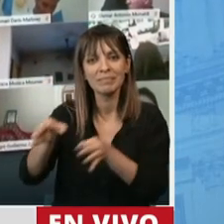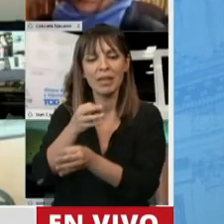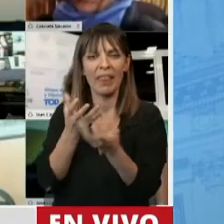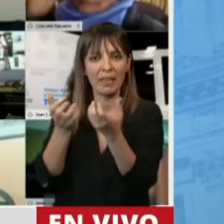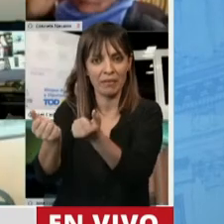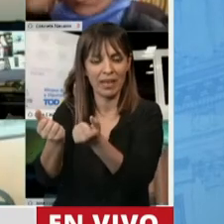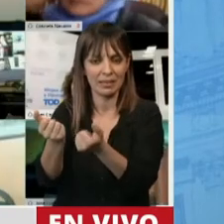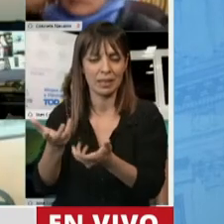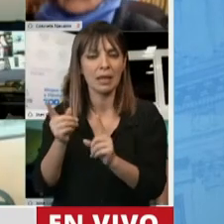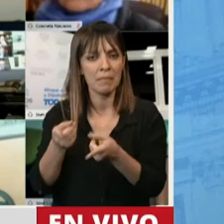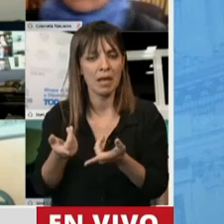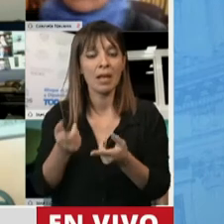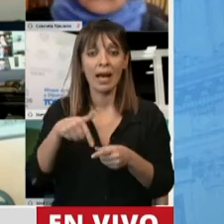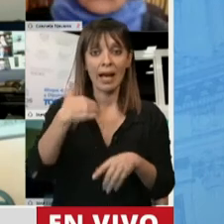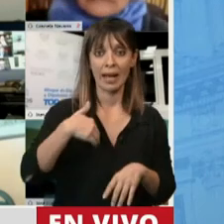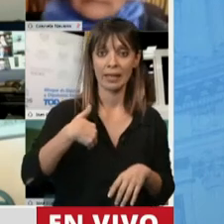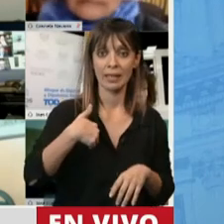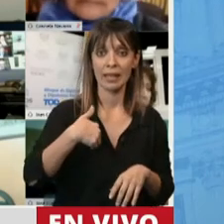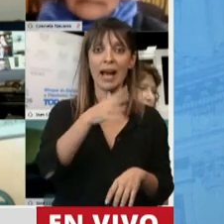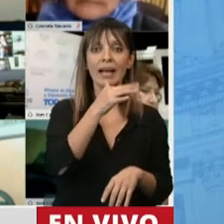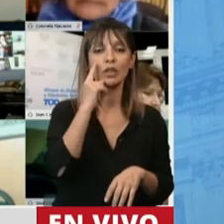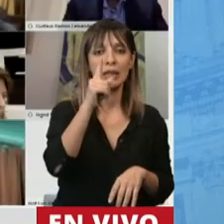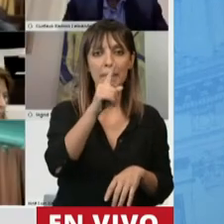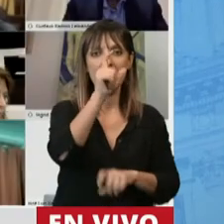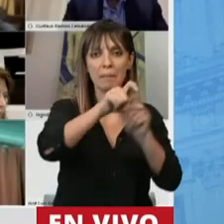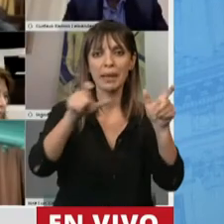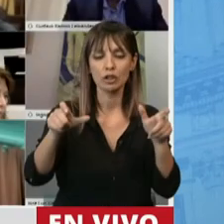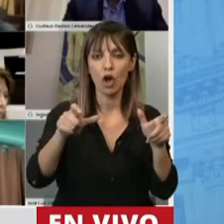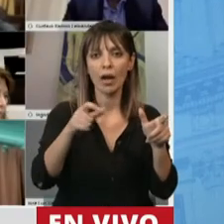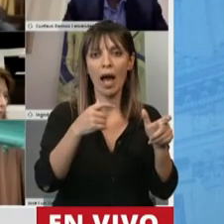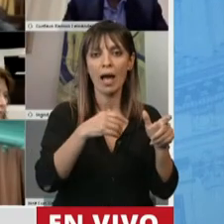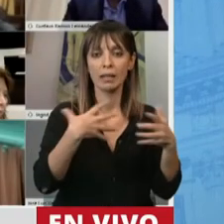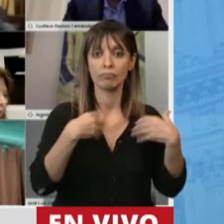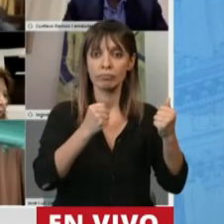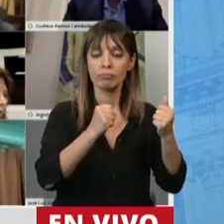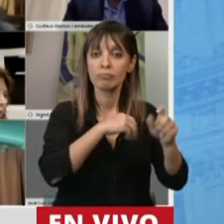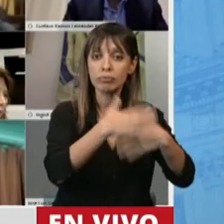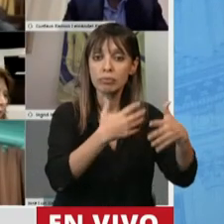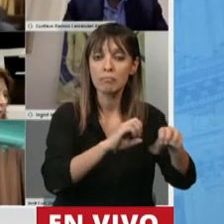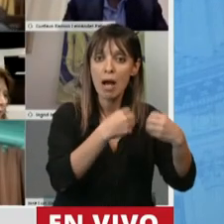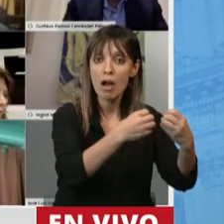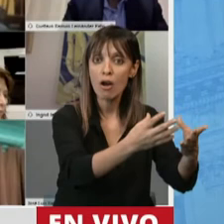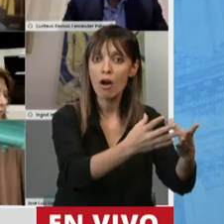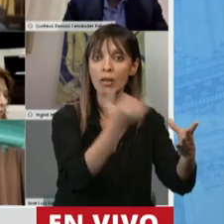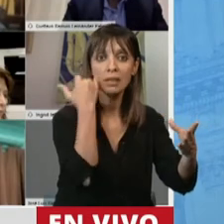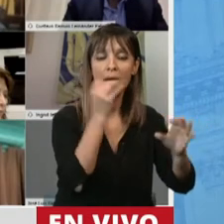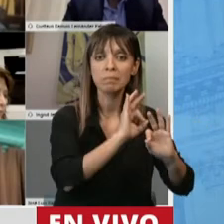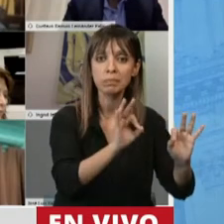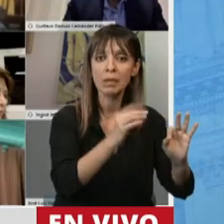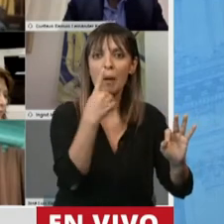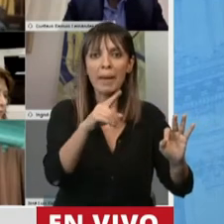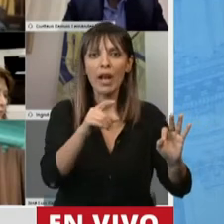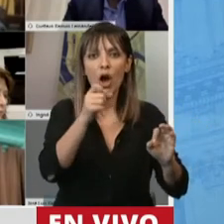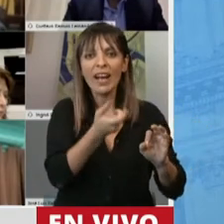podido fabricar. En Argentina hay más de 14.000 personas recuperadas de COVID-19. Sin embargo, la cantidad